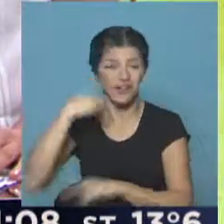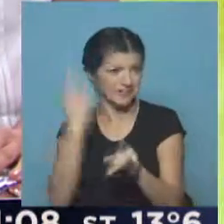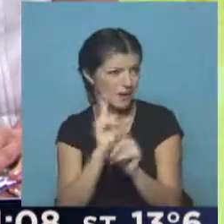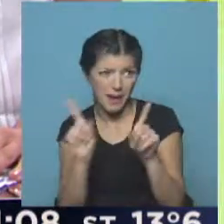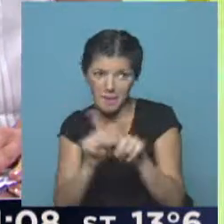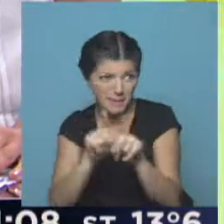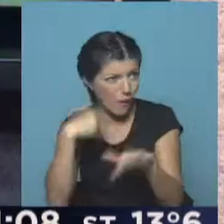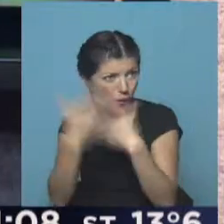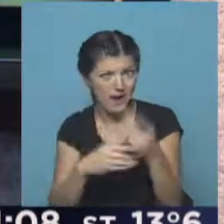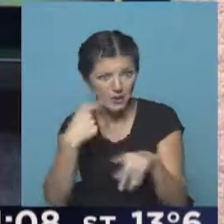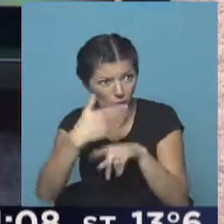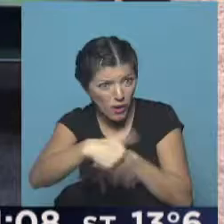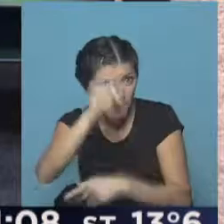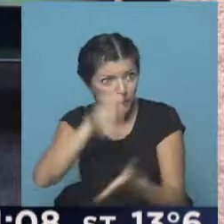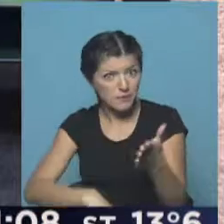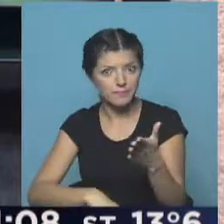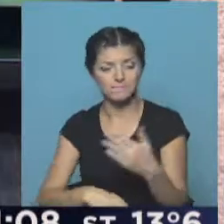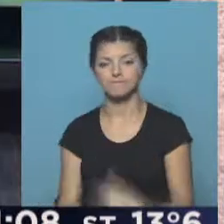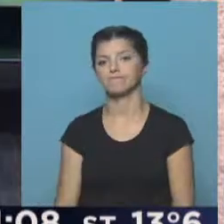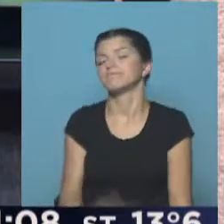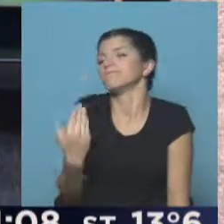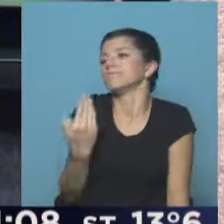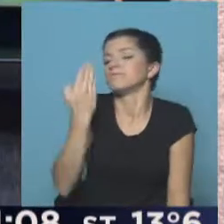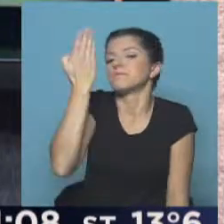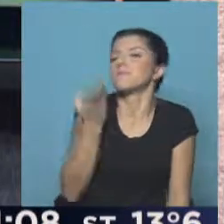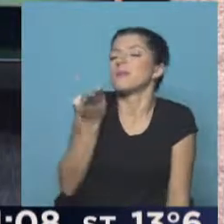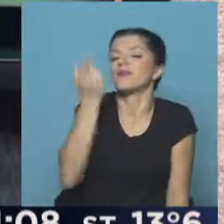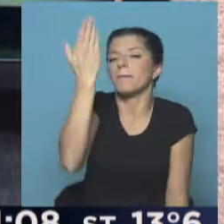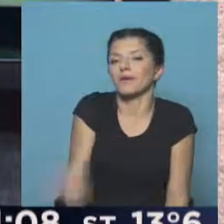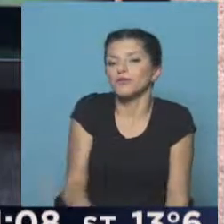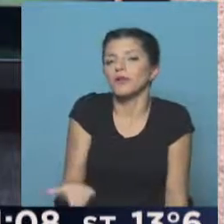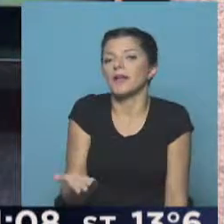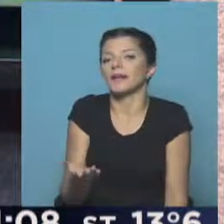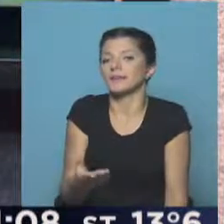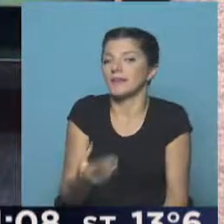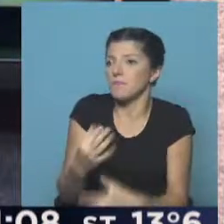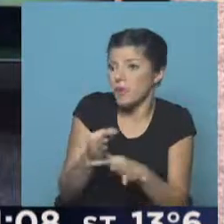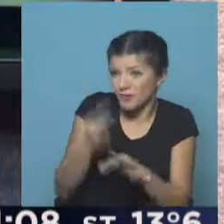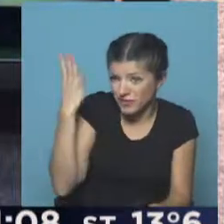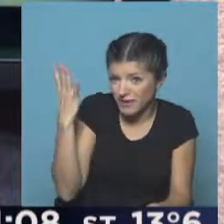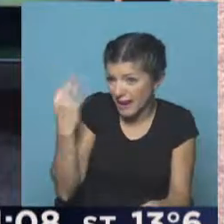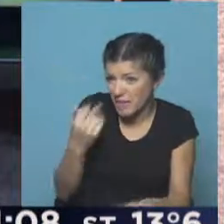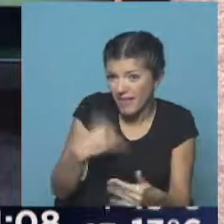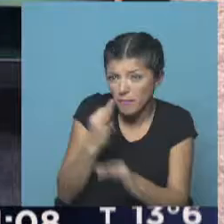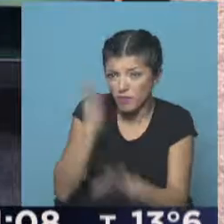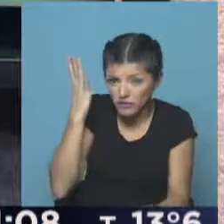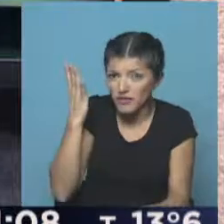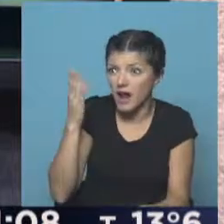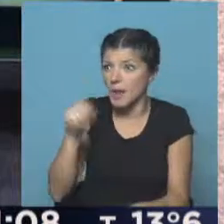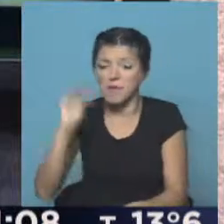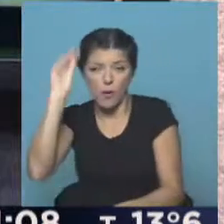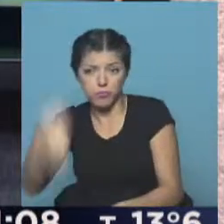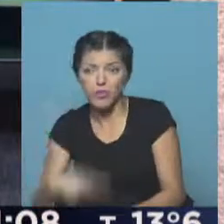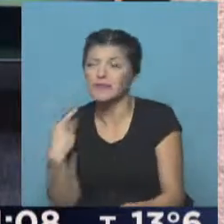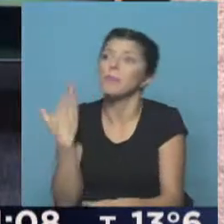contrato con Boca, Román. Pedirle a un deportista de élite que sea profesional las 24 horas del día puede resultar exigente y